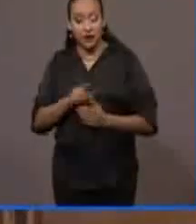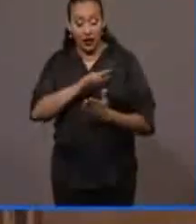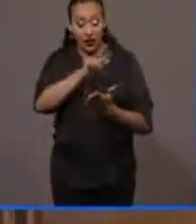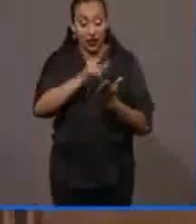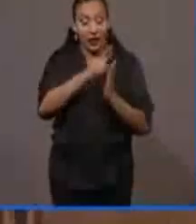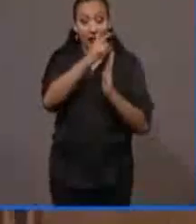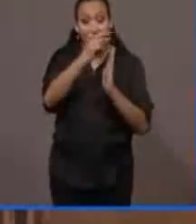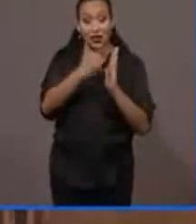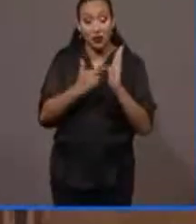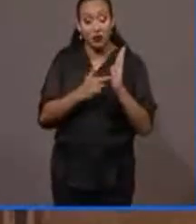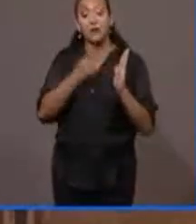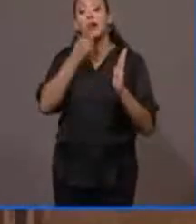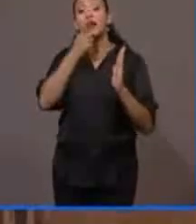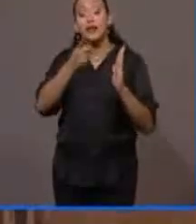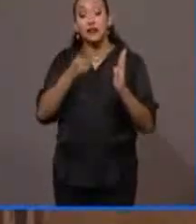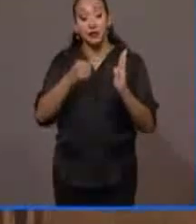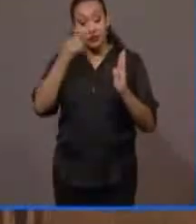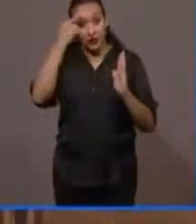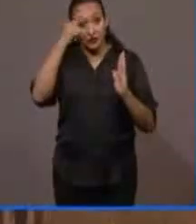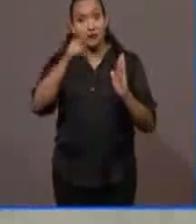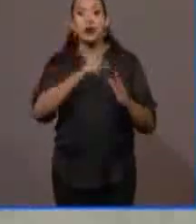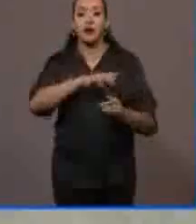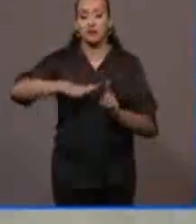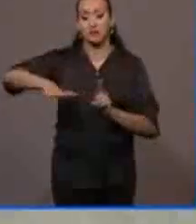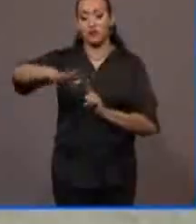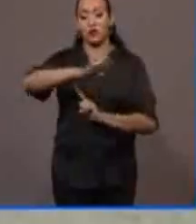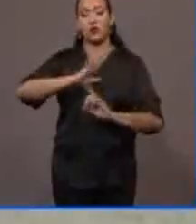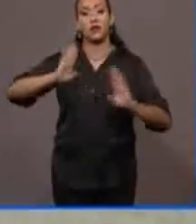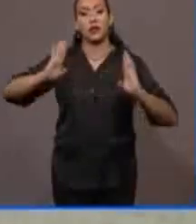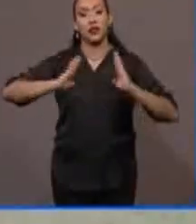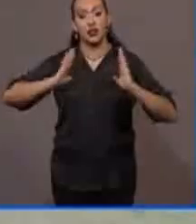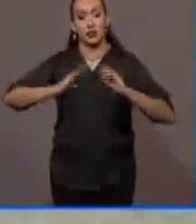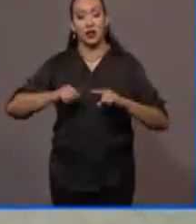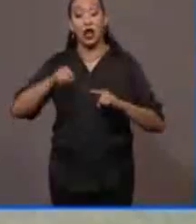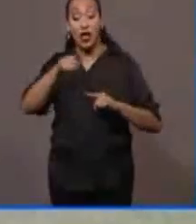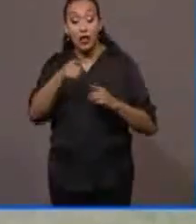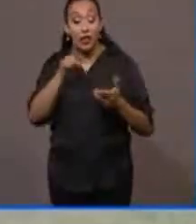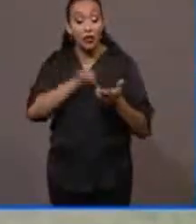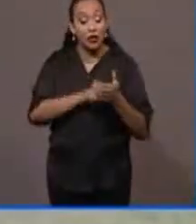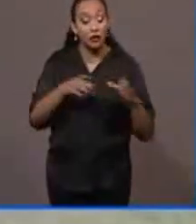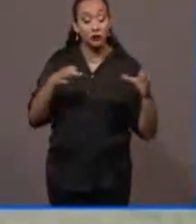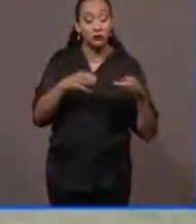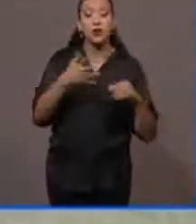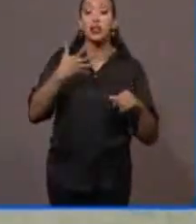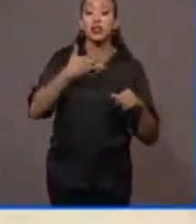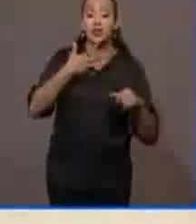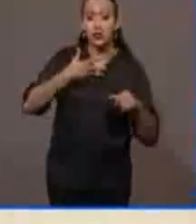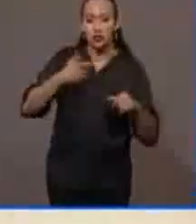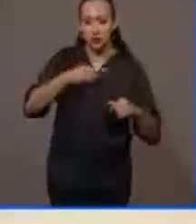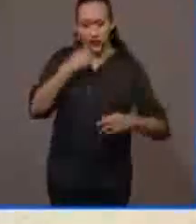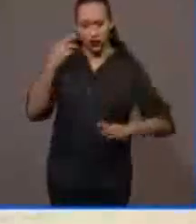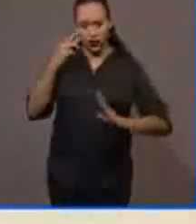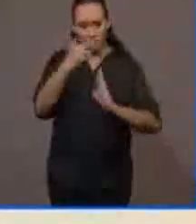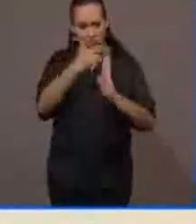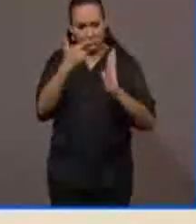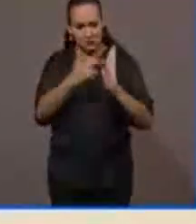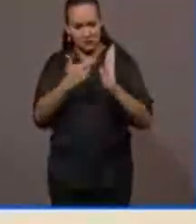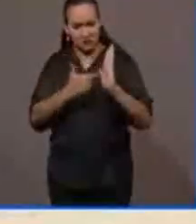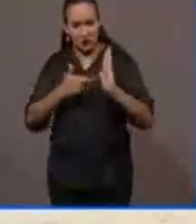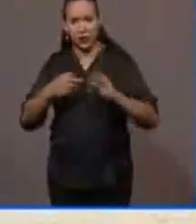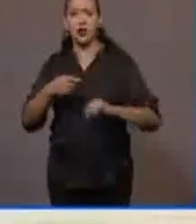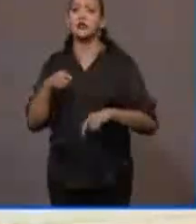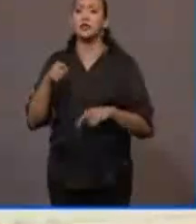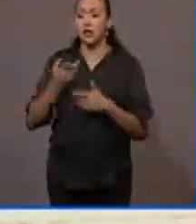norma se desenvuelve en el contexto del fuero militar, que es regulado por una legislación apoyada en la estricta disciplina que requiere